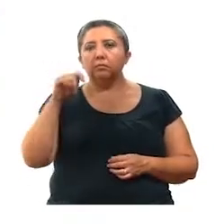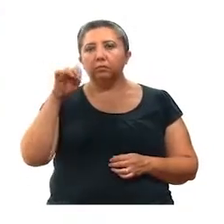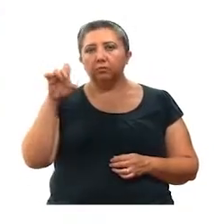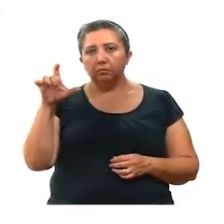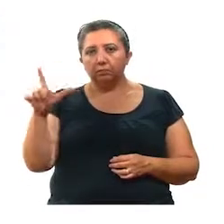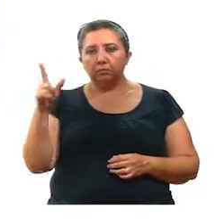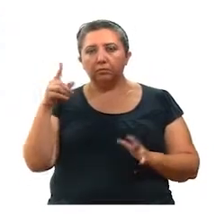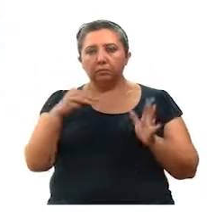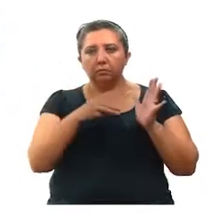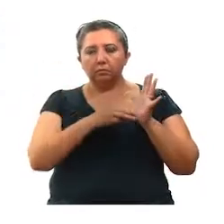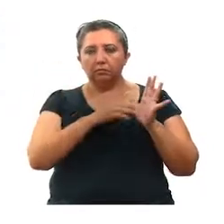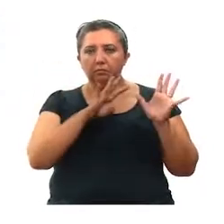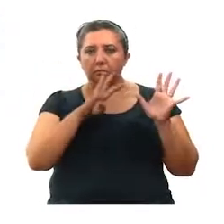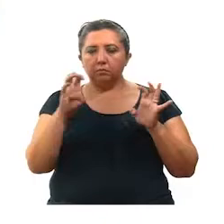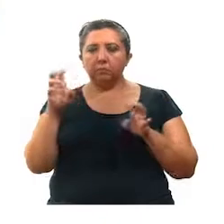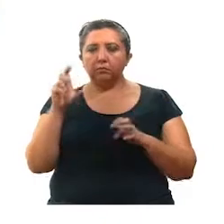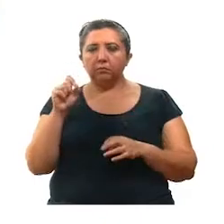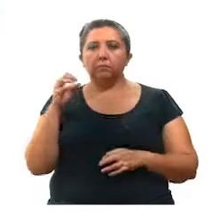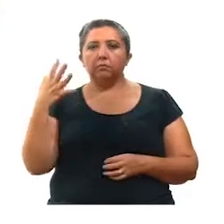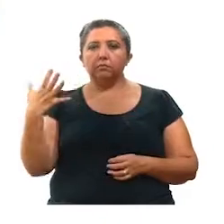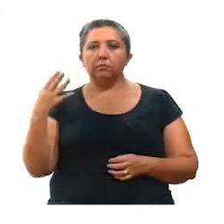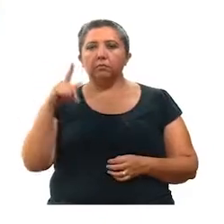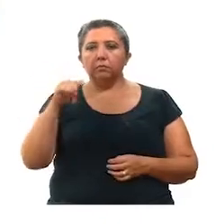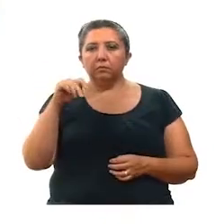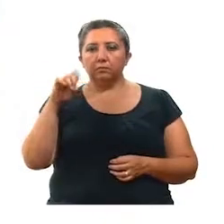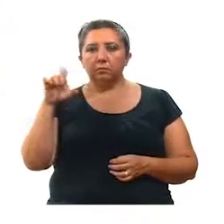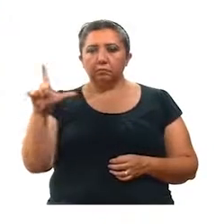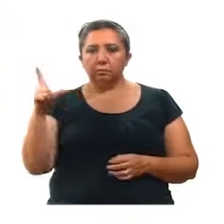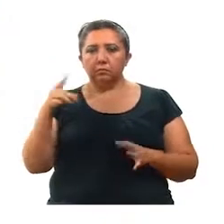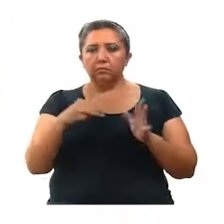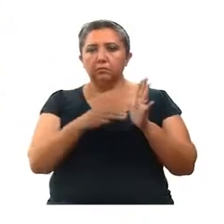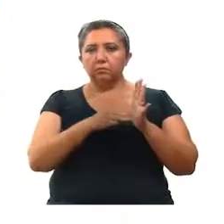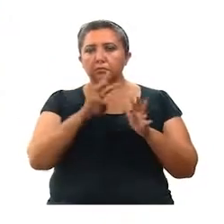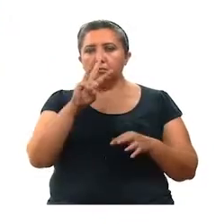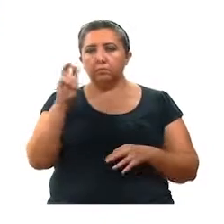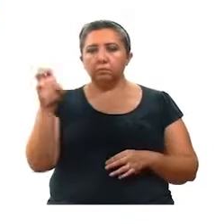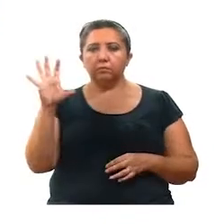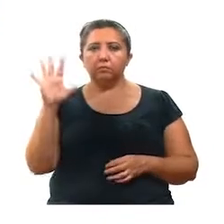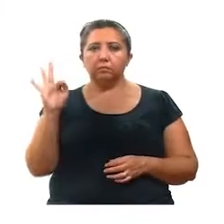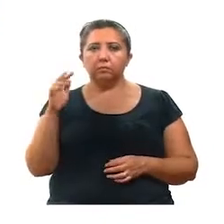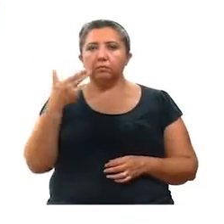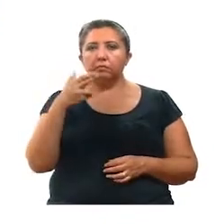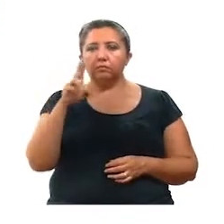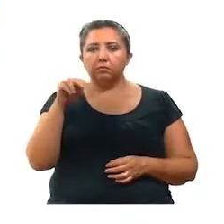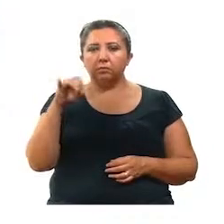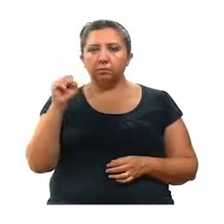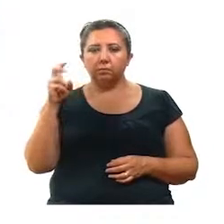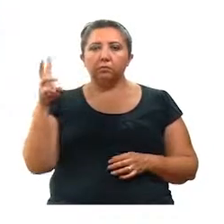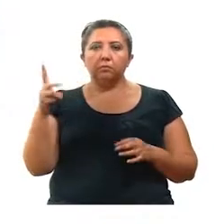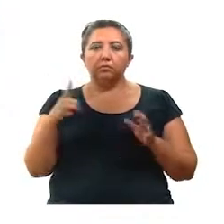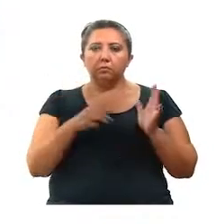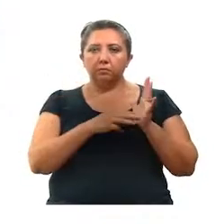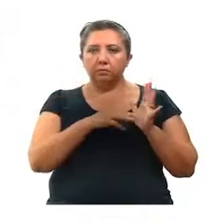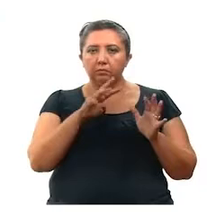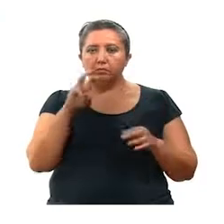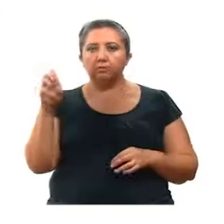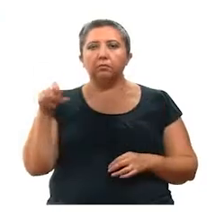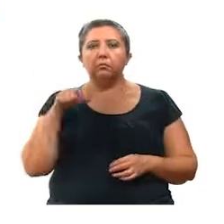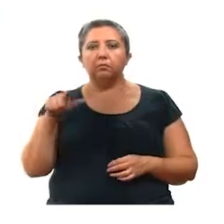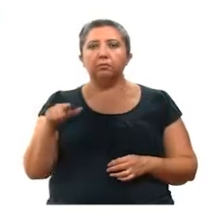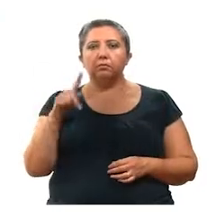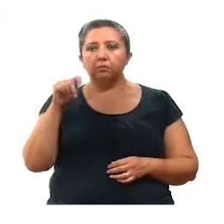Ticul, 1.925, Motul, 1.340, Junucma,